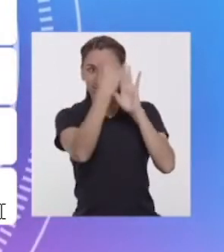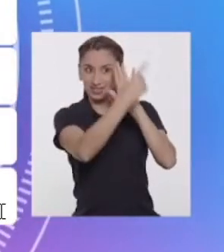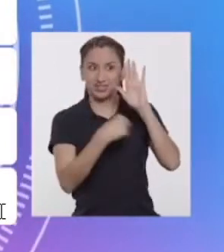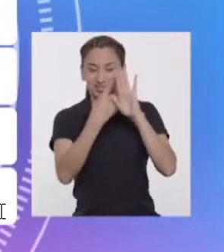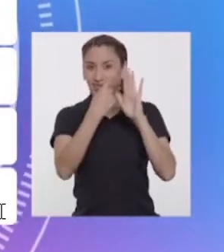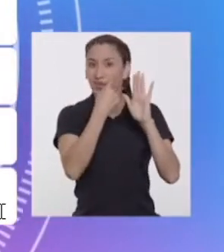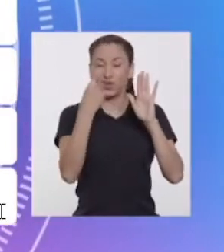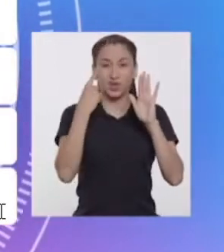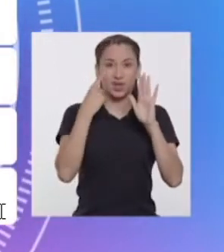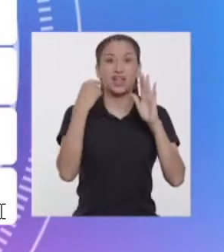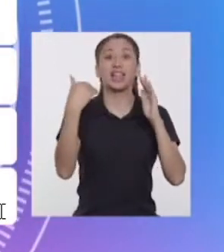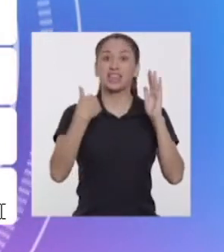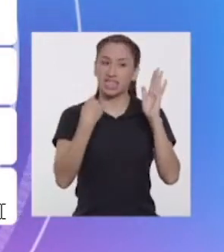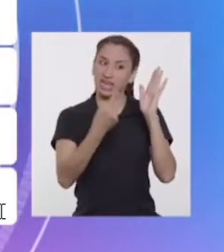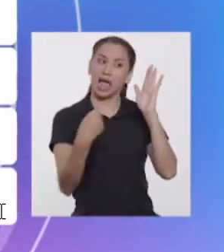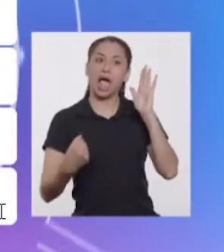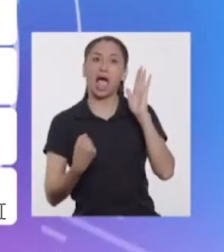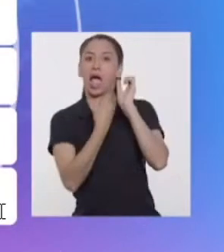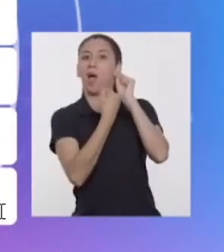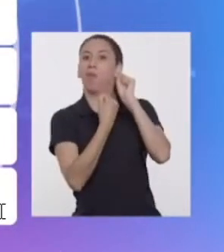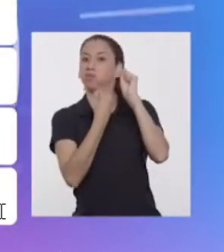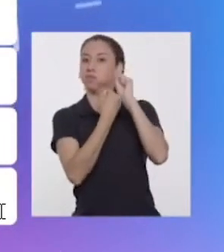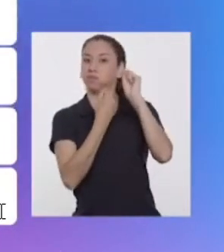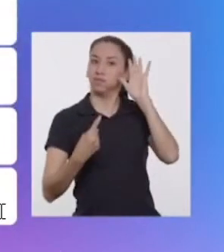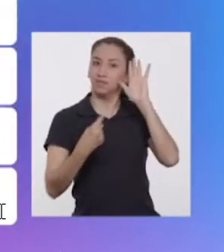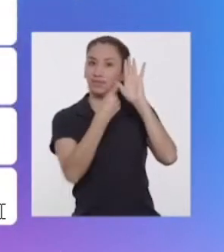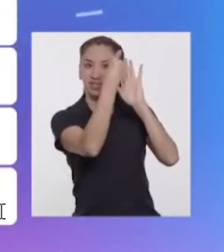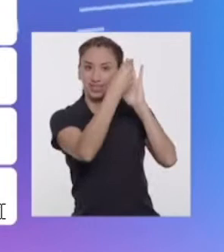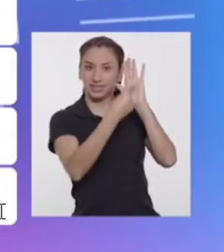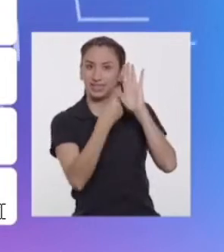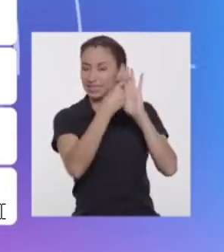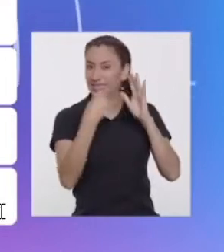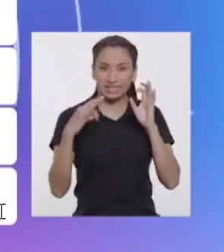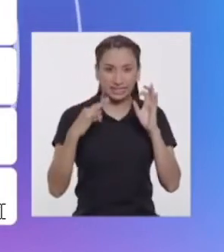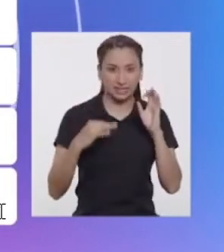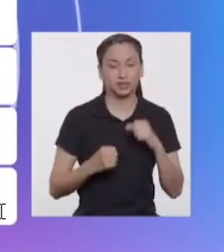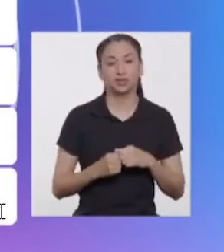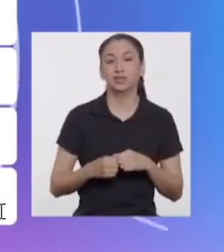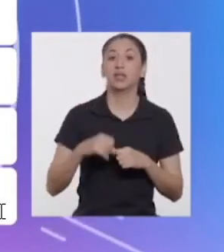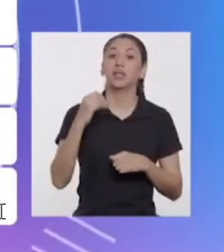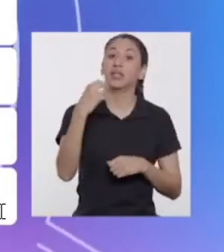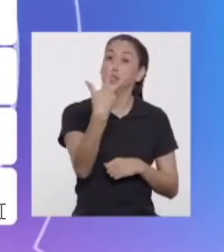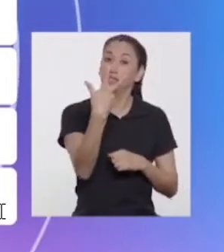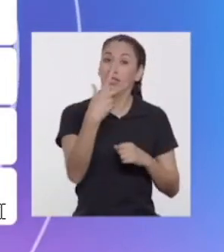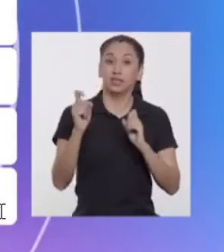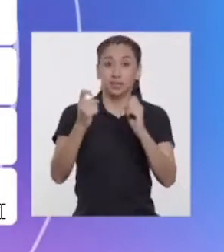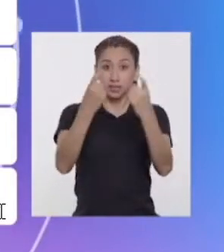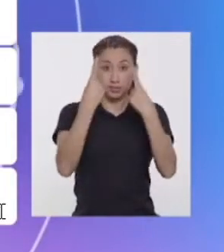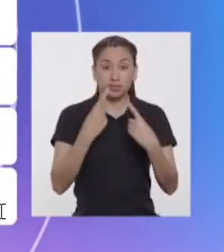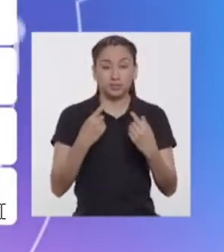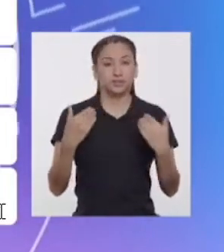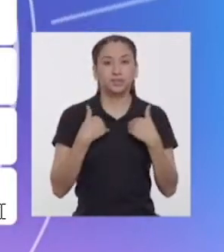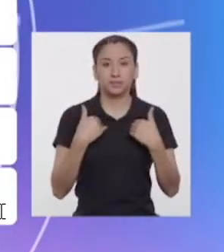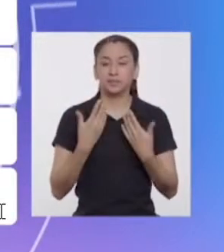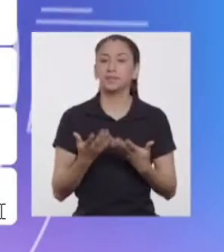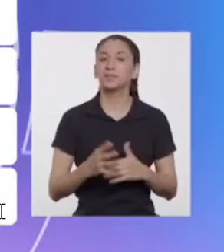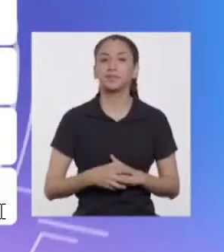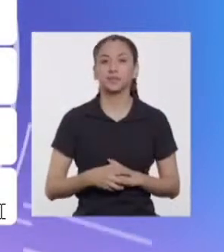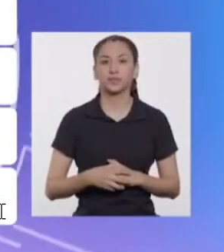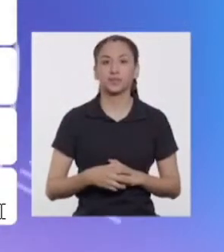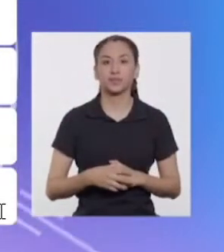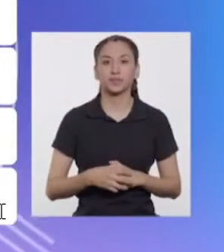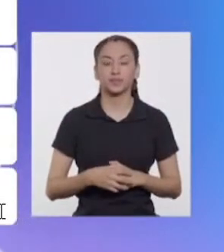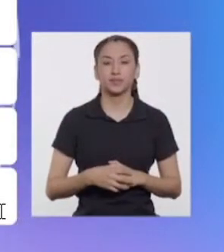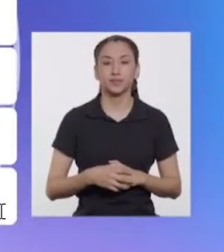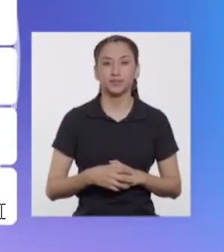visual, debíamos mostrarlo y apoyarnos siempre en él. La tercera pregunta que debemos hacernos